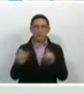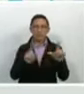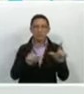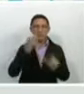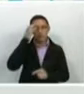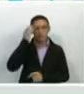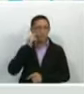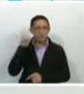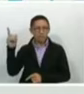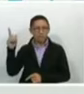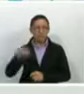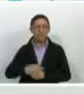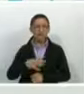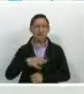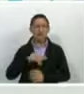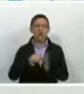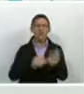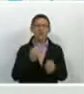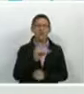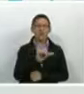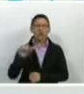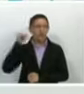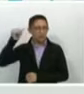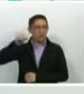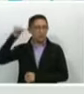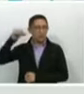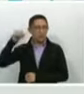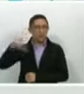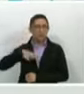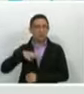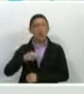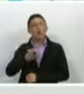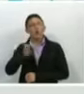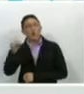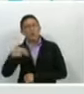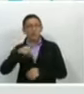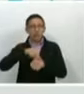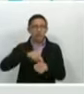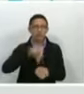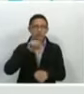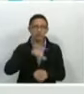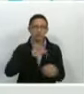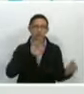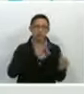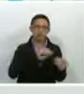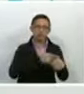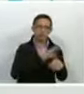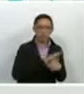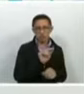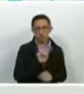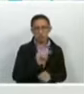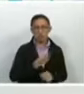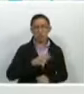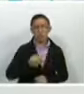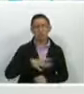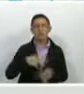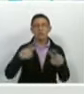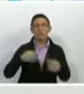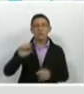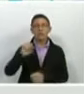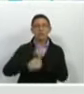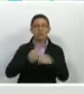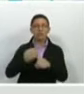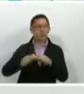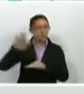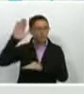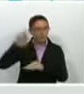poniendo. entre febrero y abril, con el personal de salud restante y personas de 60 a más años. De